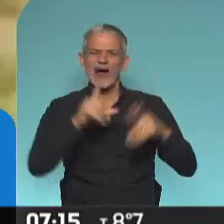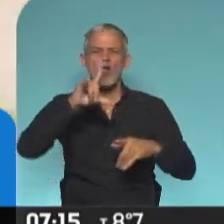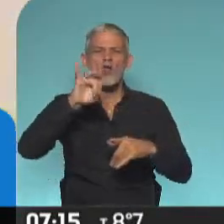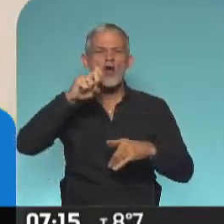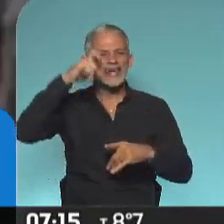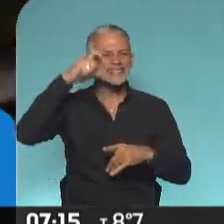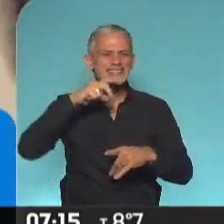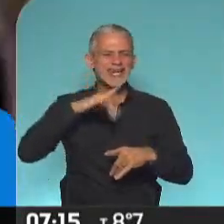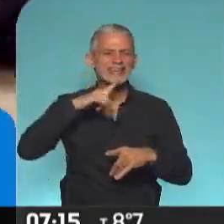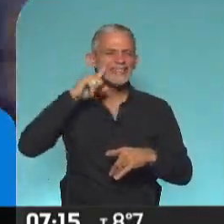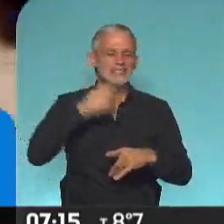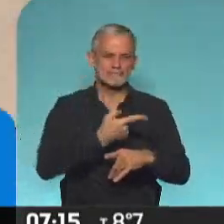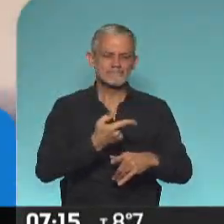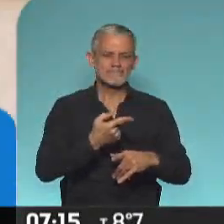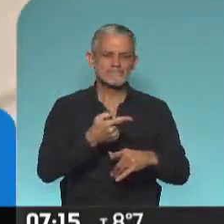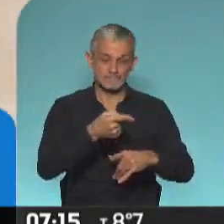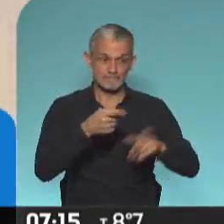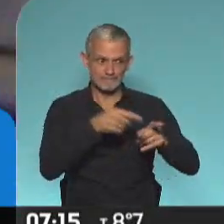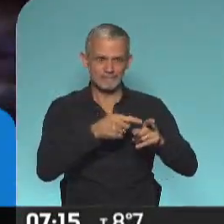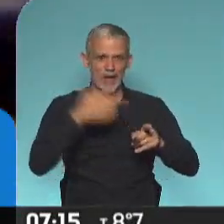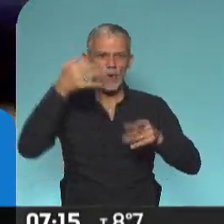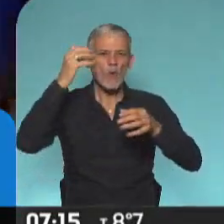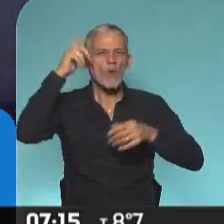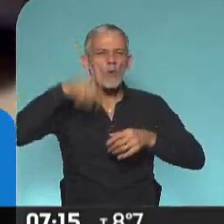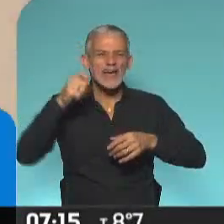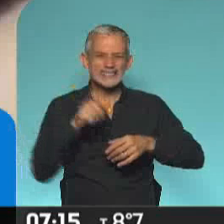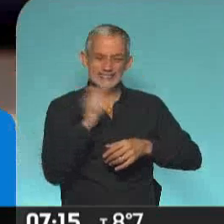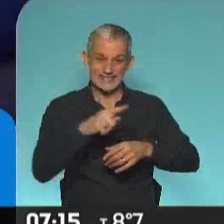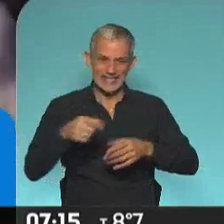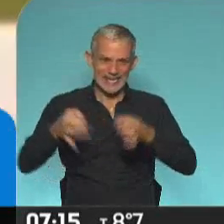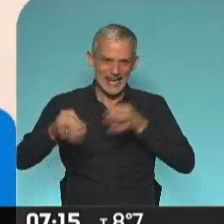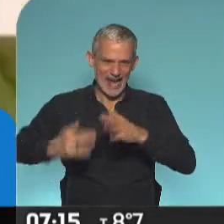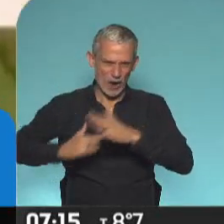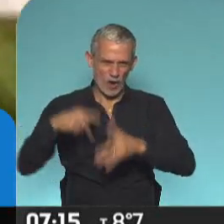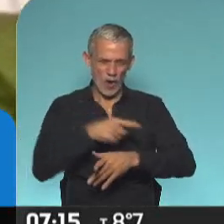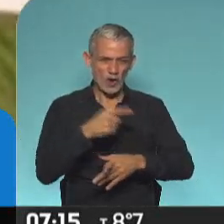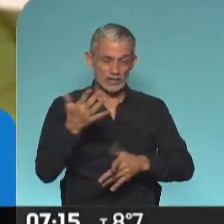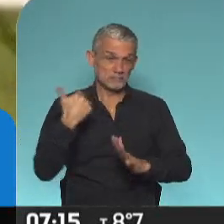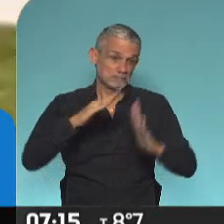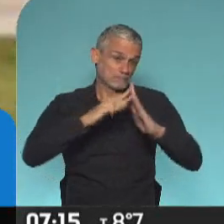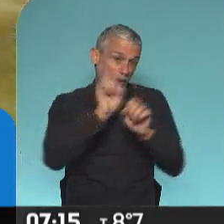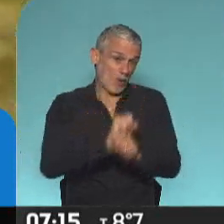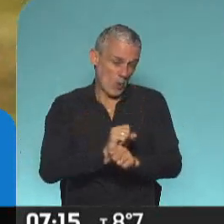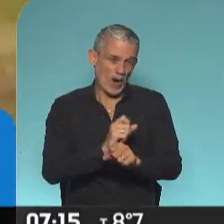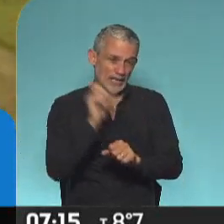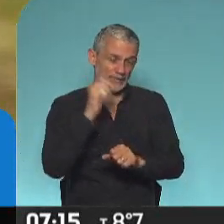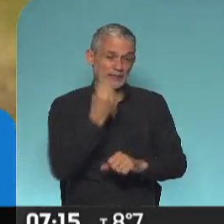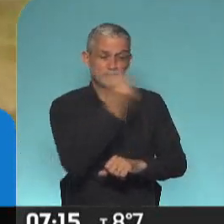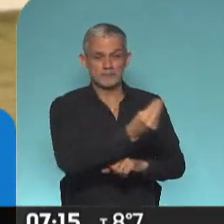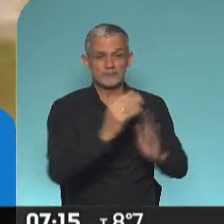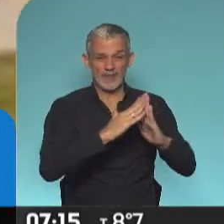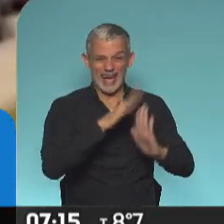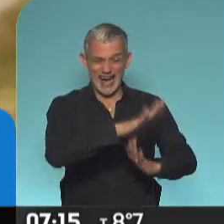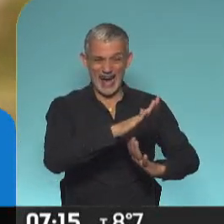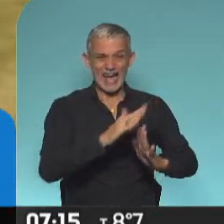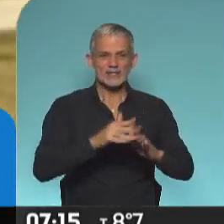Corte. particular de Ricardo Lorenzetti, el juez de la Corte. Él, bueno, está pasando ahí esta etapa de aislamiento. Hay que decir además